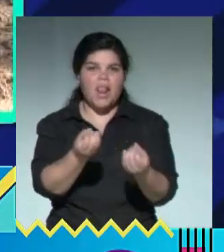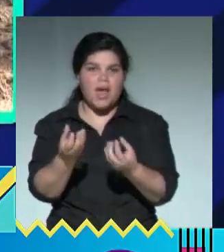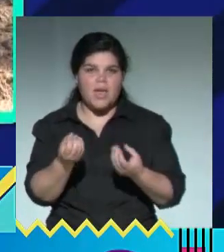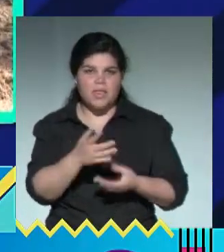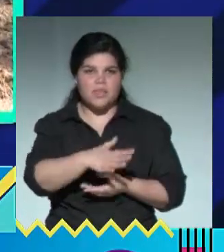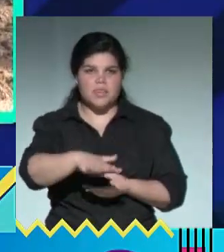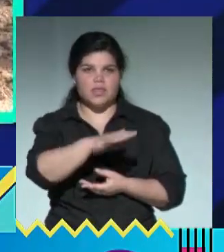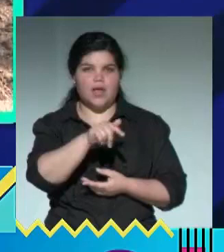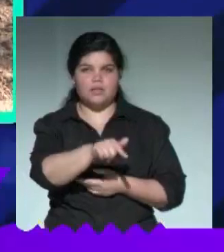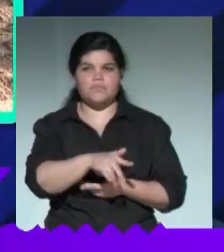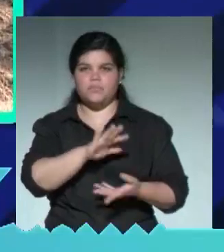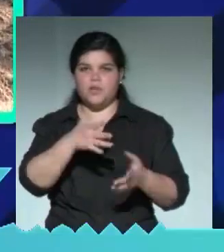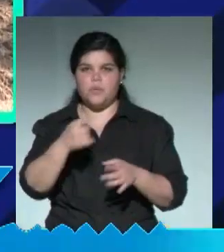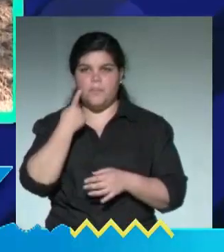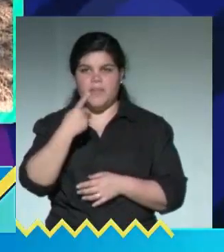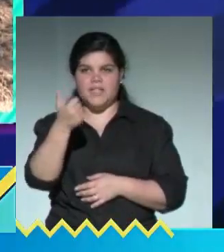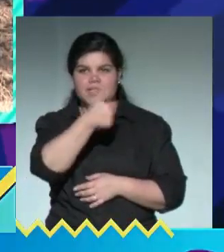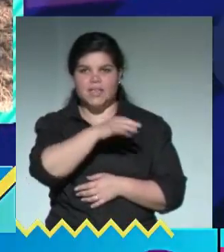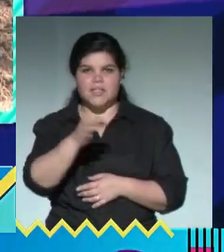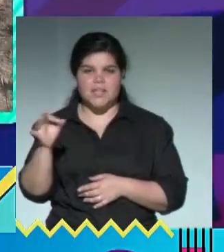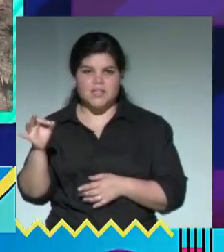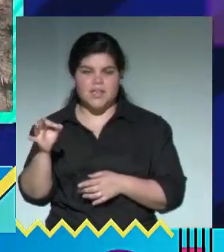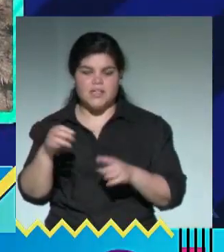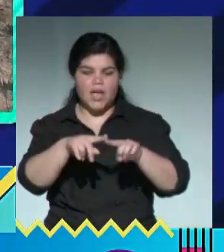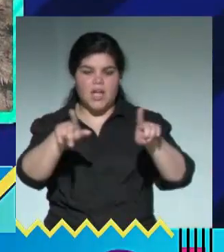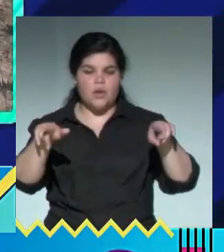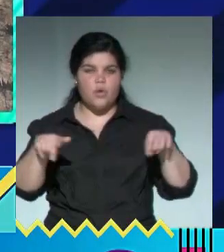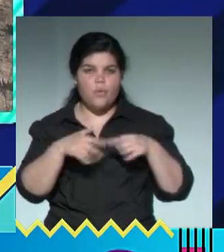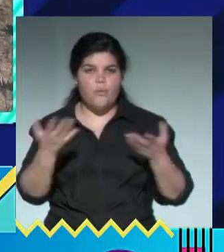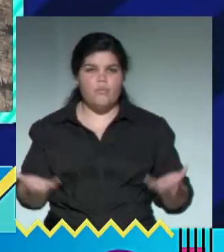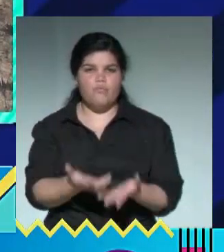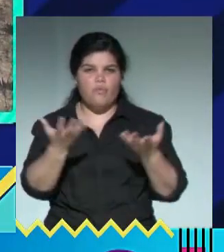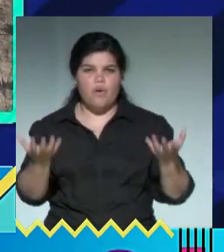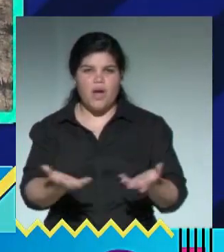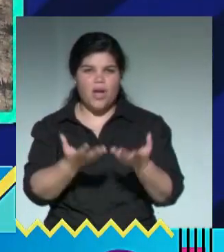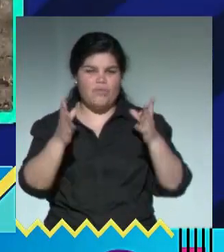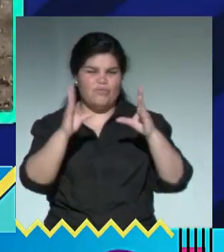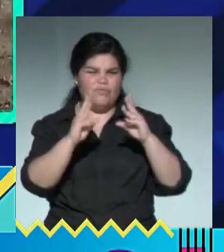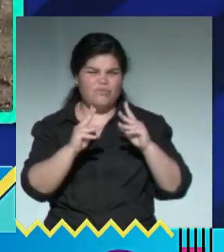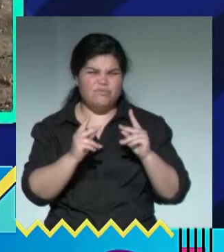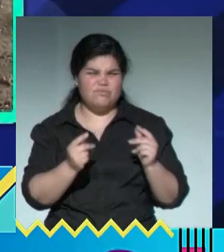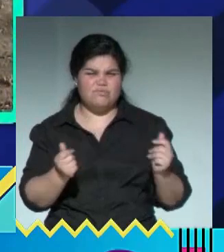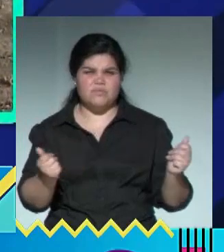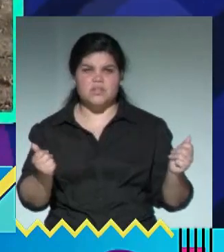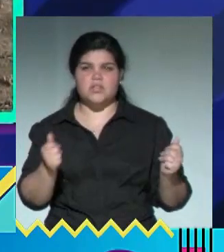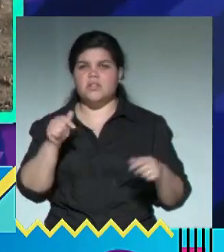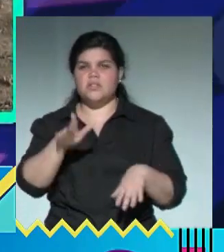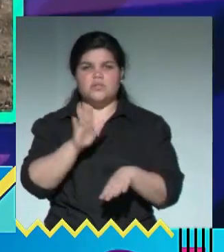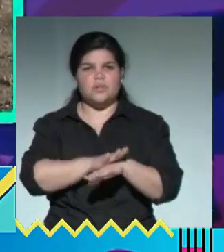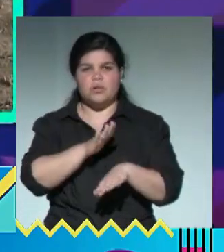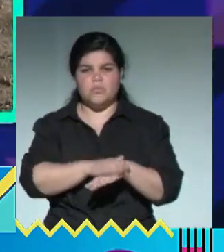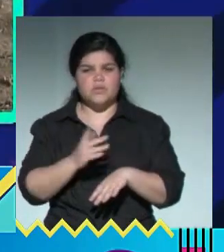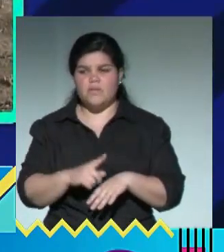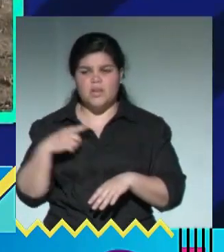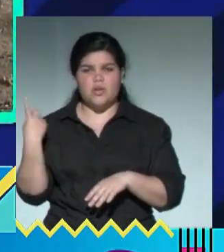decir que tenemos cerca de 1.600 hectáreas que han sido arrasadas por el fuego, con lo cual es una responsabilidad muy grande la que